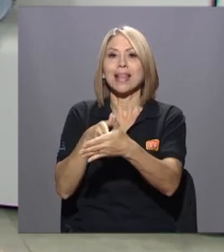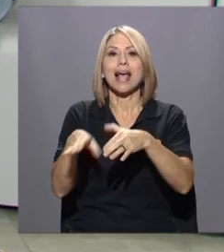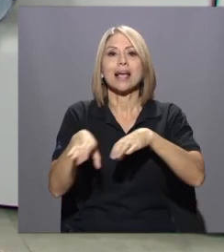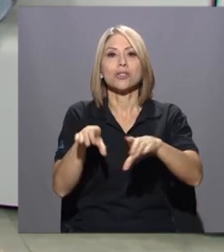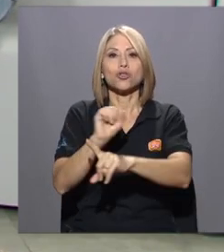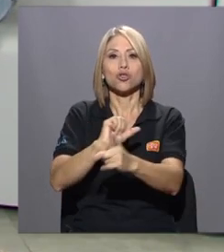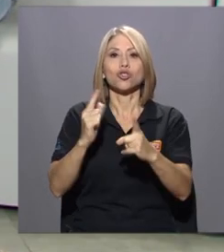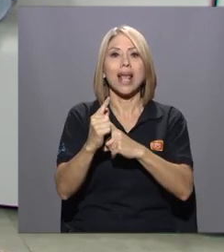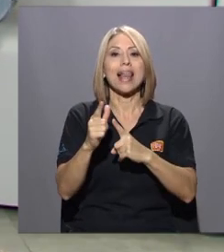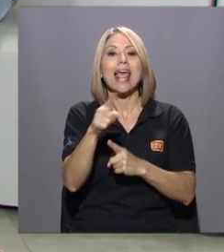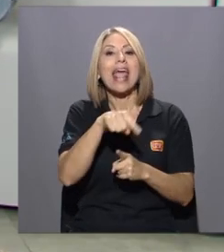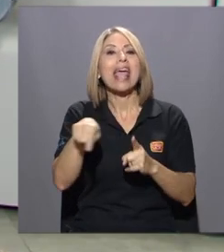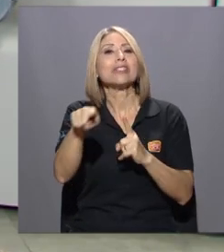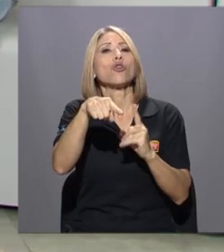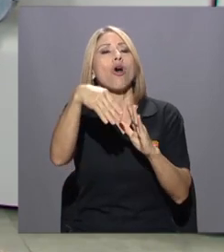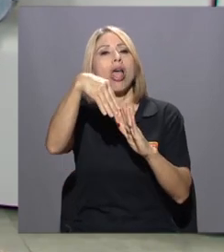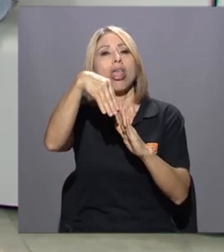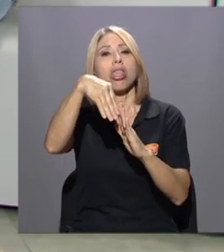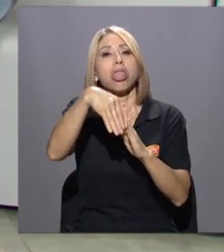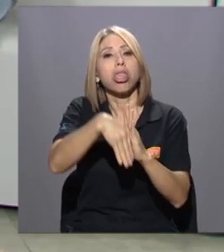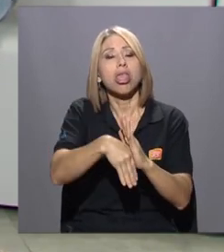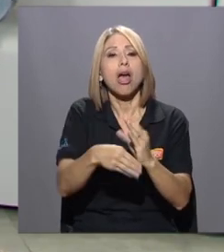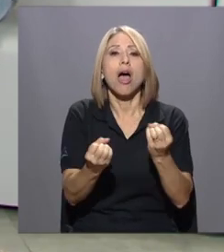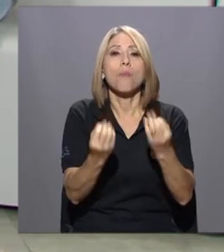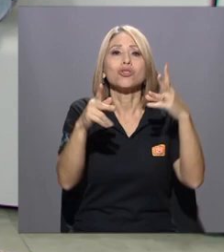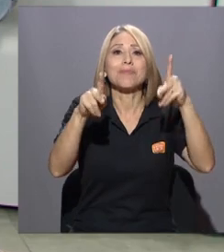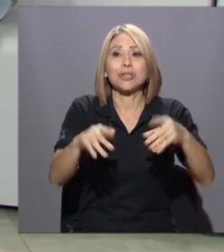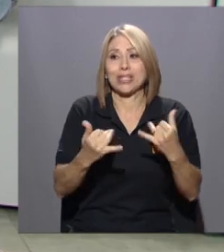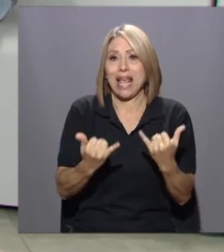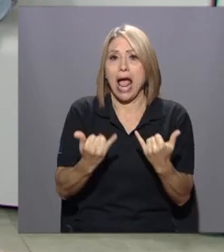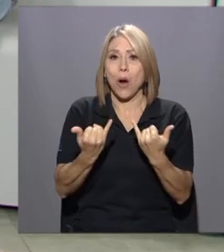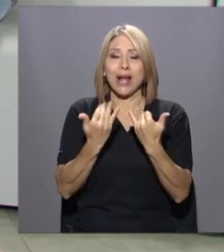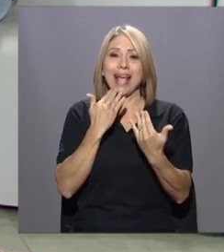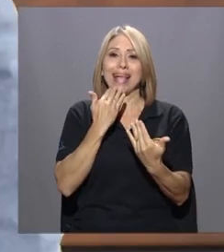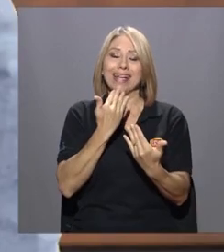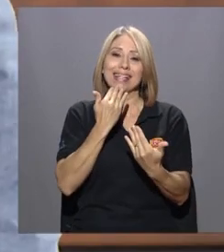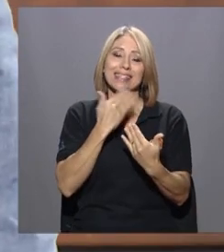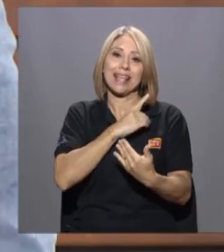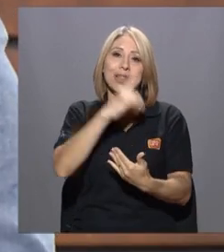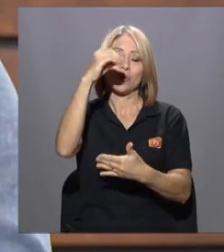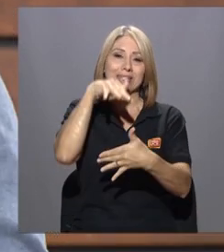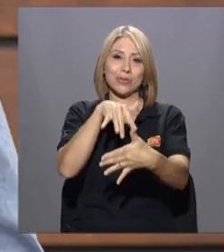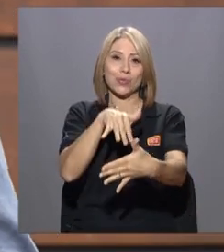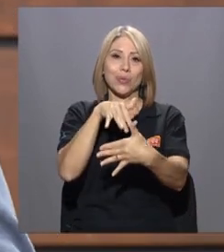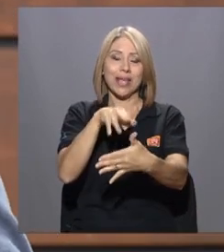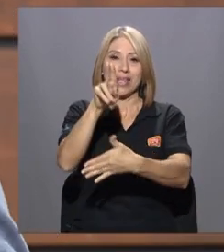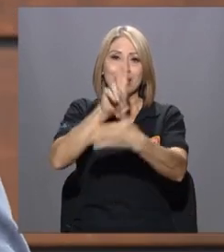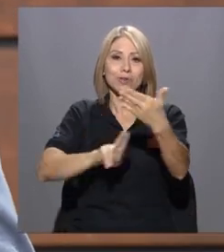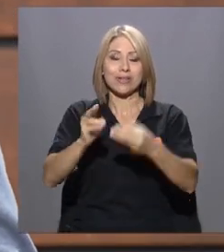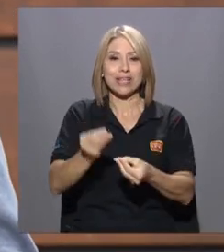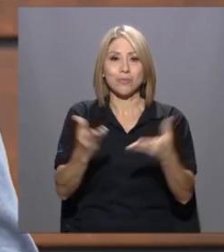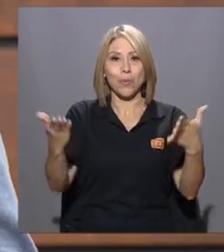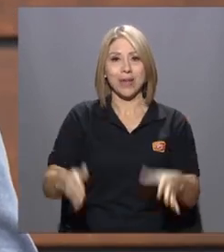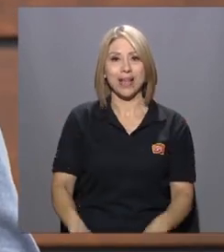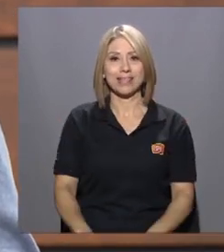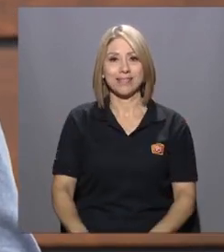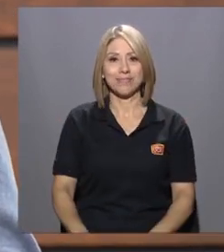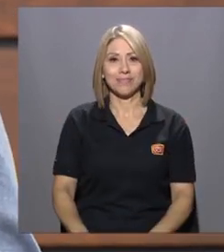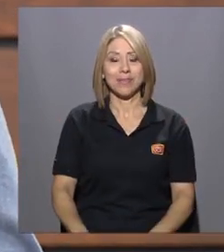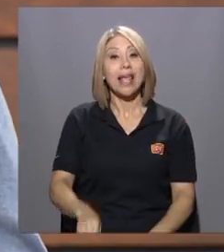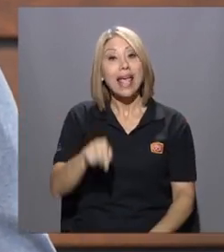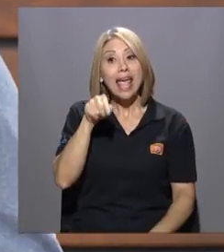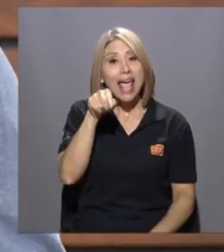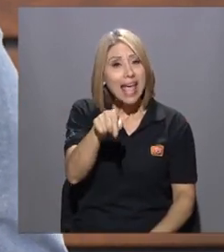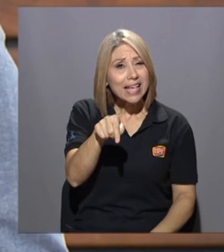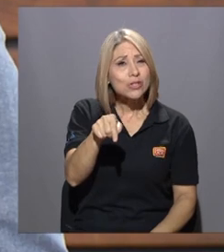muchas personas que hoy por hoy estudian gracias a las universidades públicas. Ese panorama que uno lee